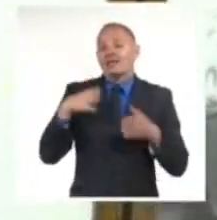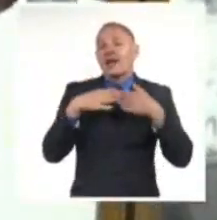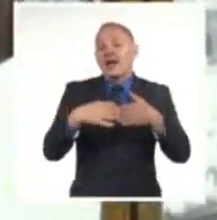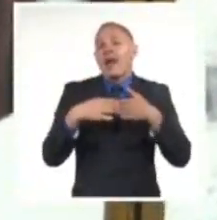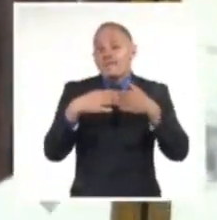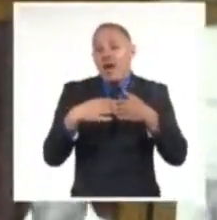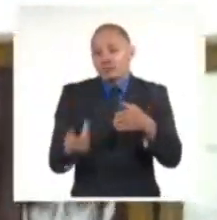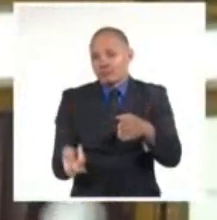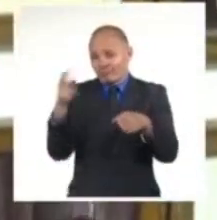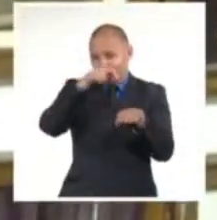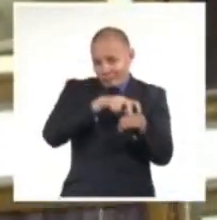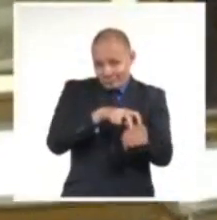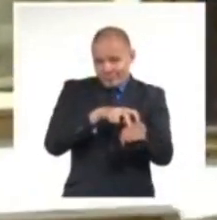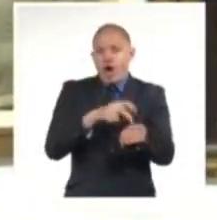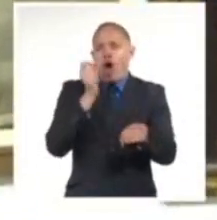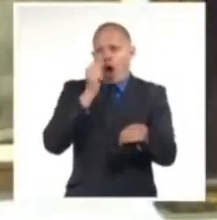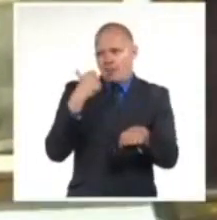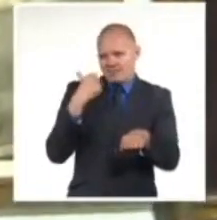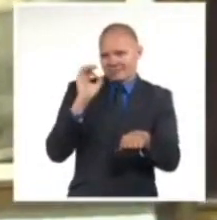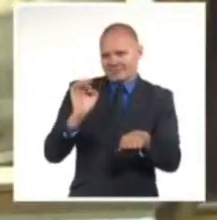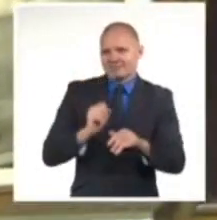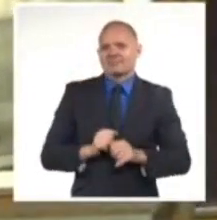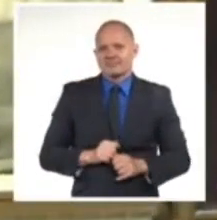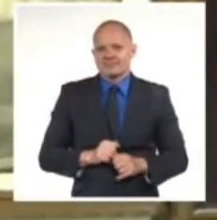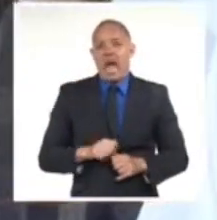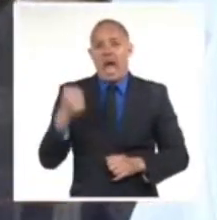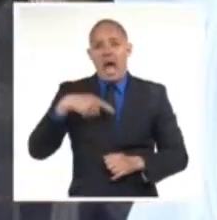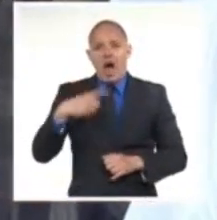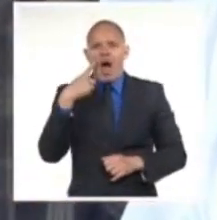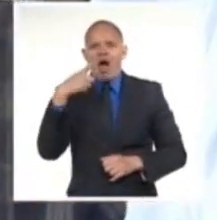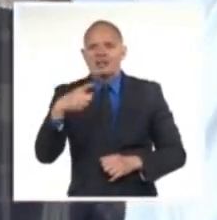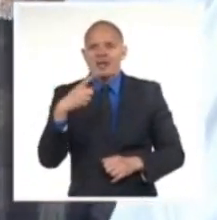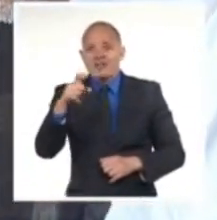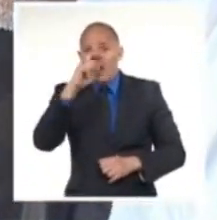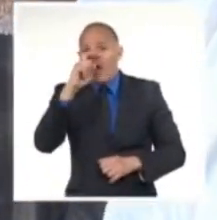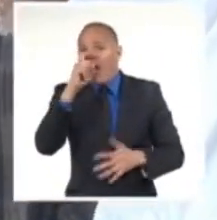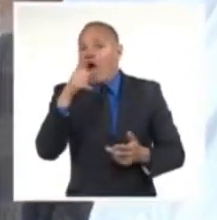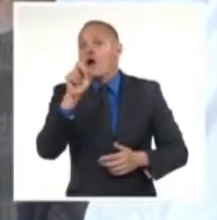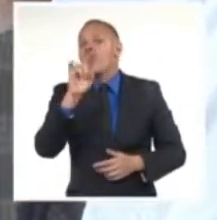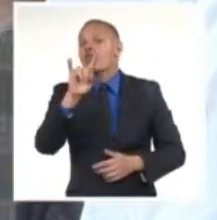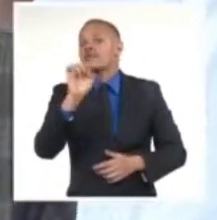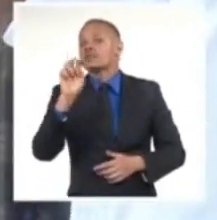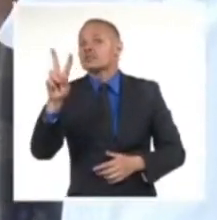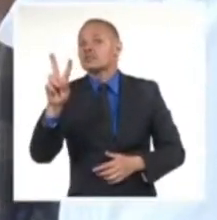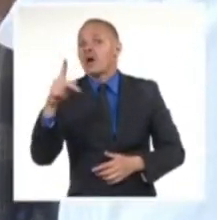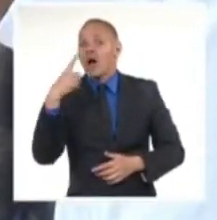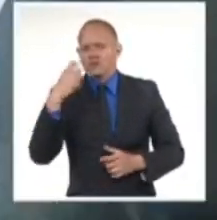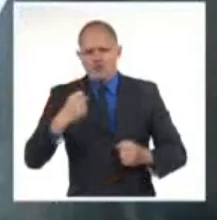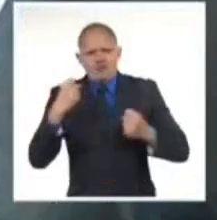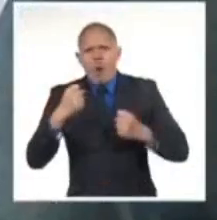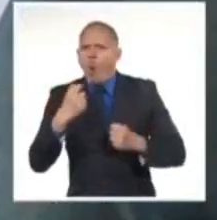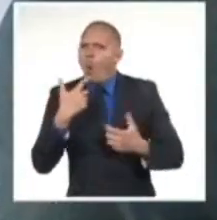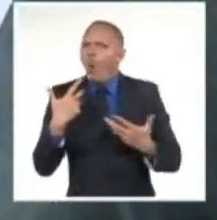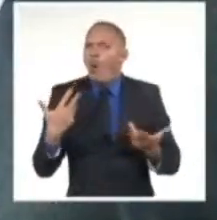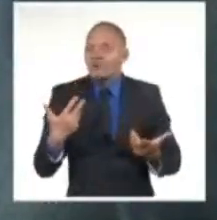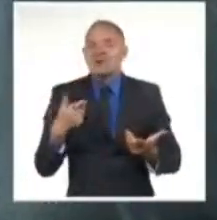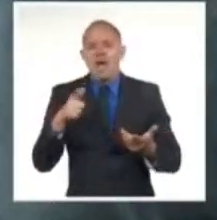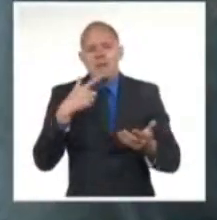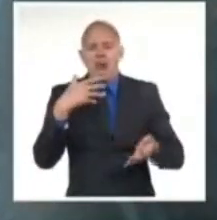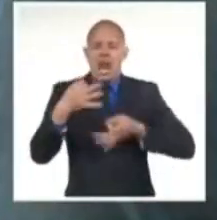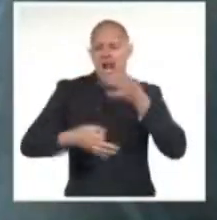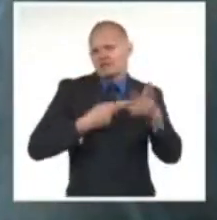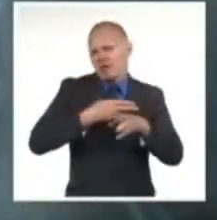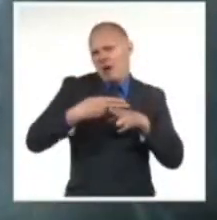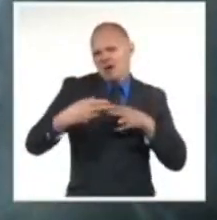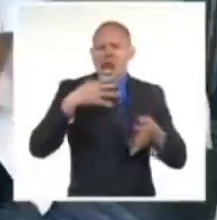expedicionarios del yate Granma. Con una vitalidad envidiable a sus 92 años, García Alonso intercambió vivencias con